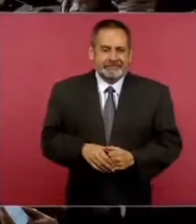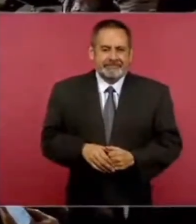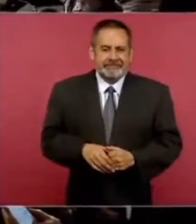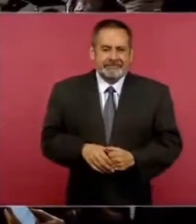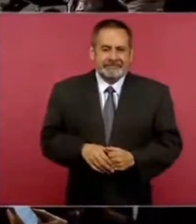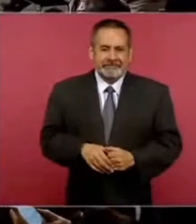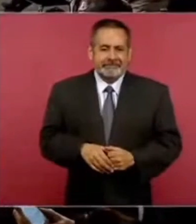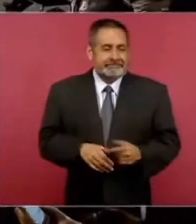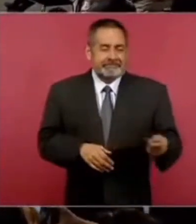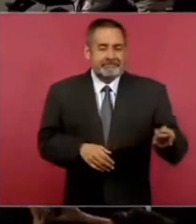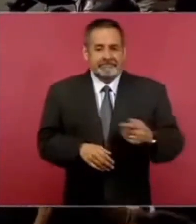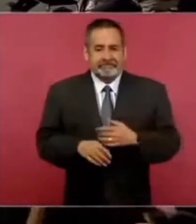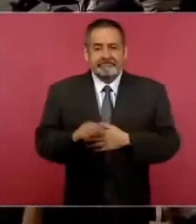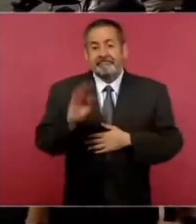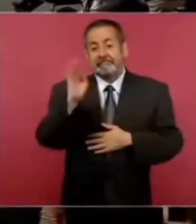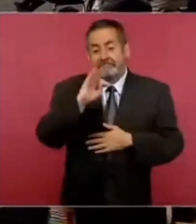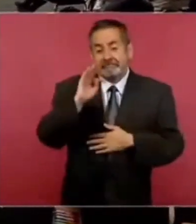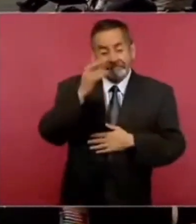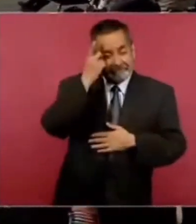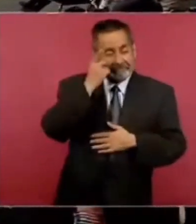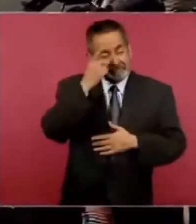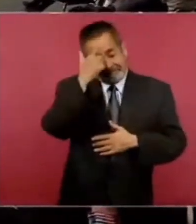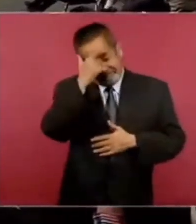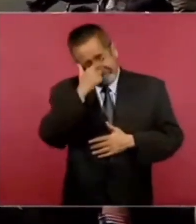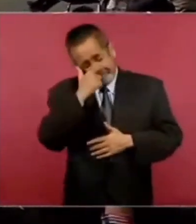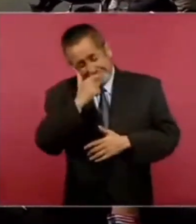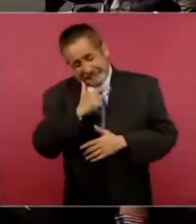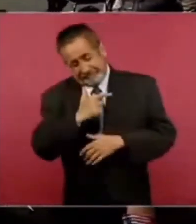que se acostaba muy tarde, entonces.